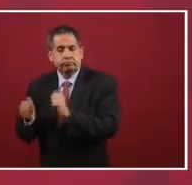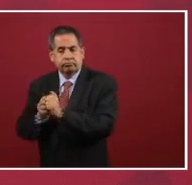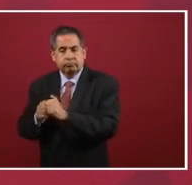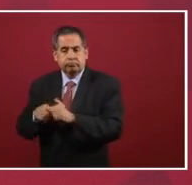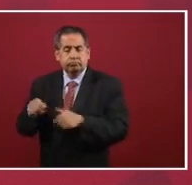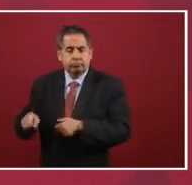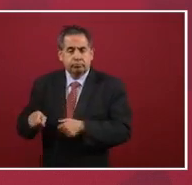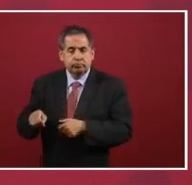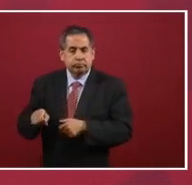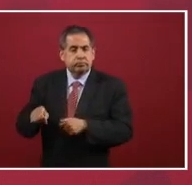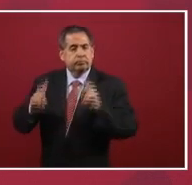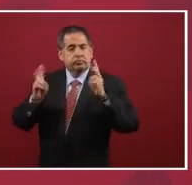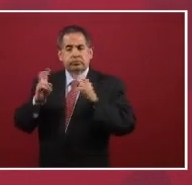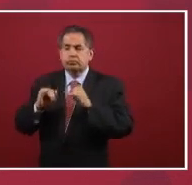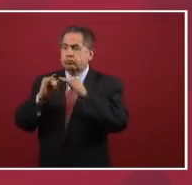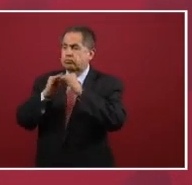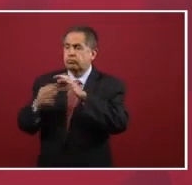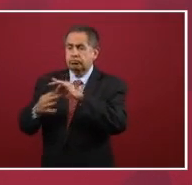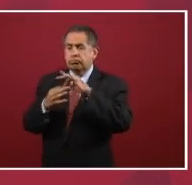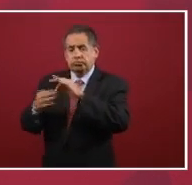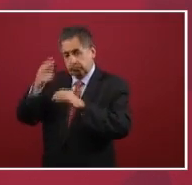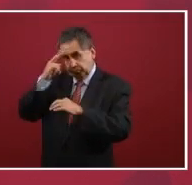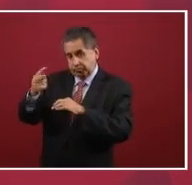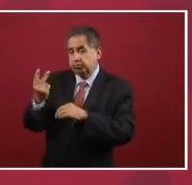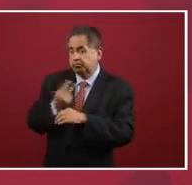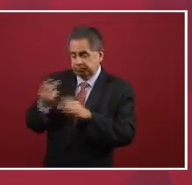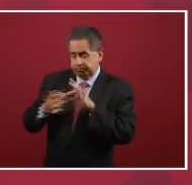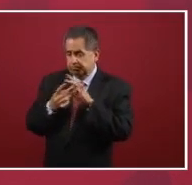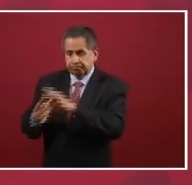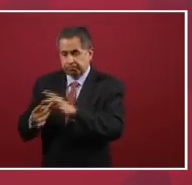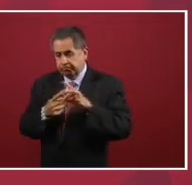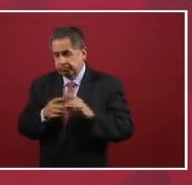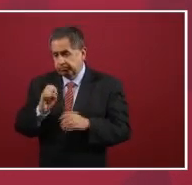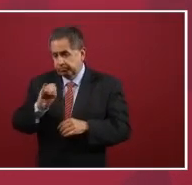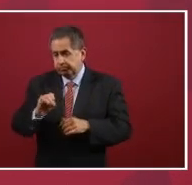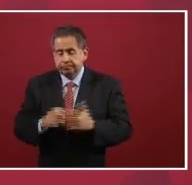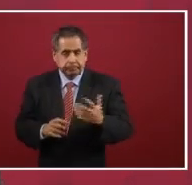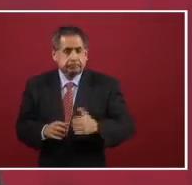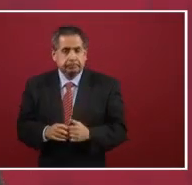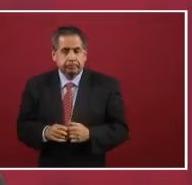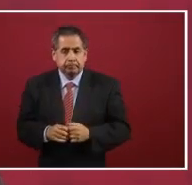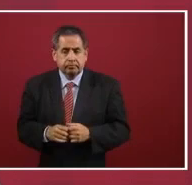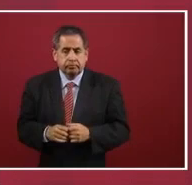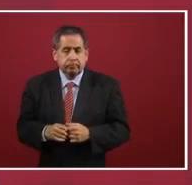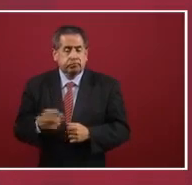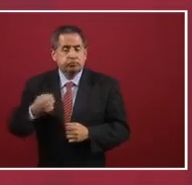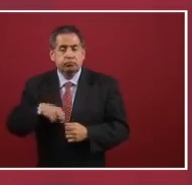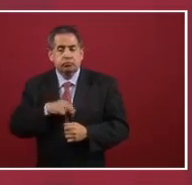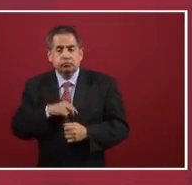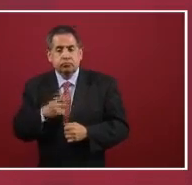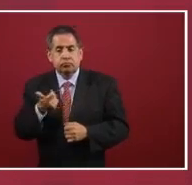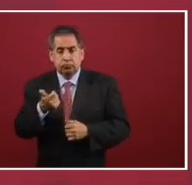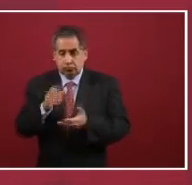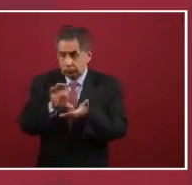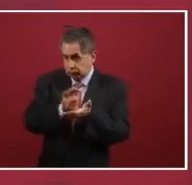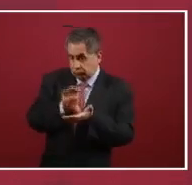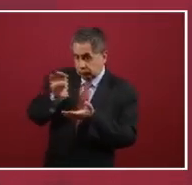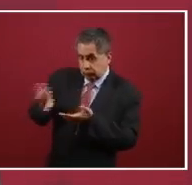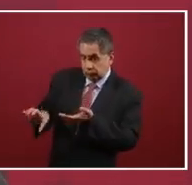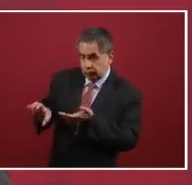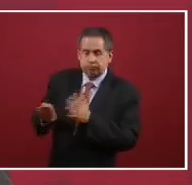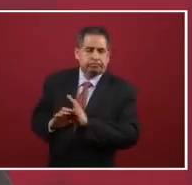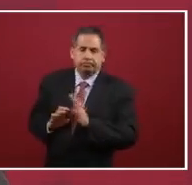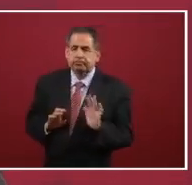Mexicana de Cooperación y Desarrollo. No hacemos transferencias a los gobiernos, sino se hacen